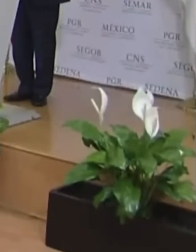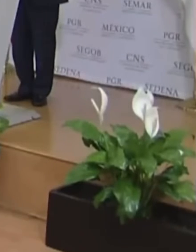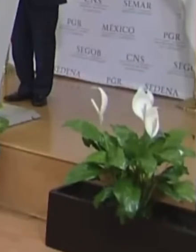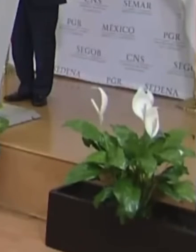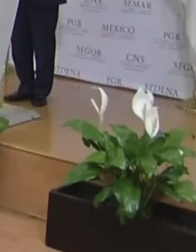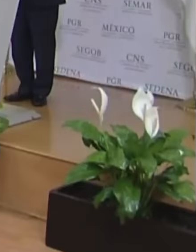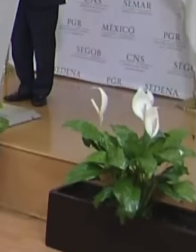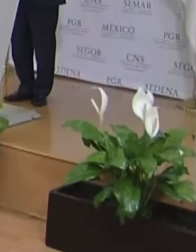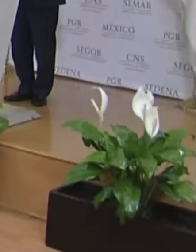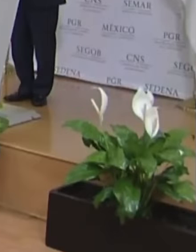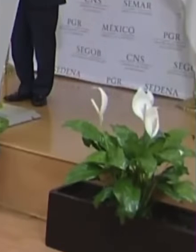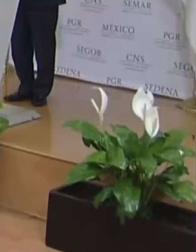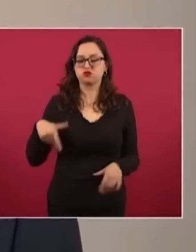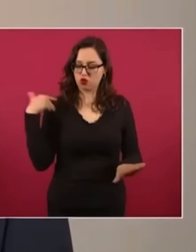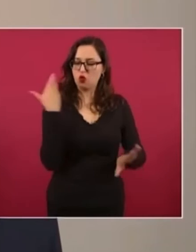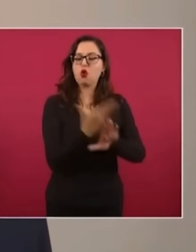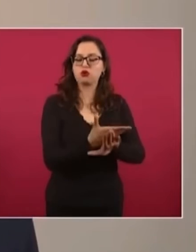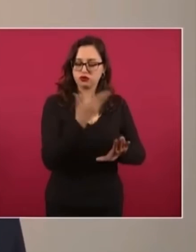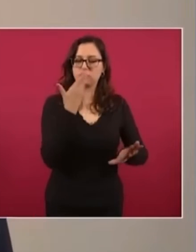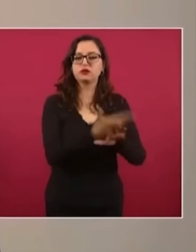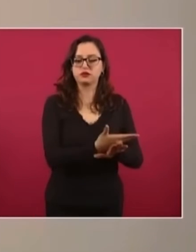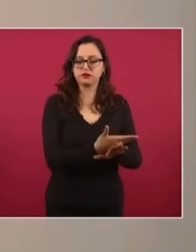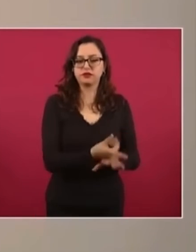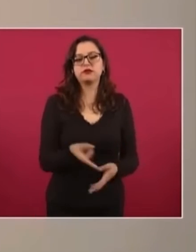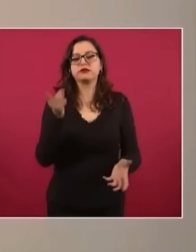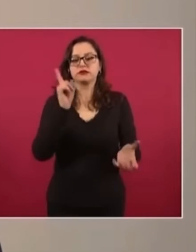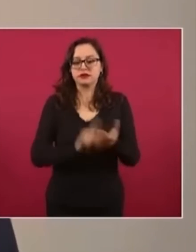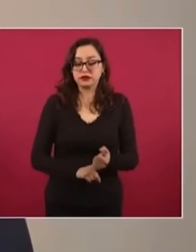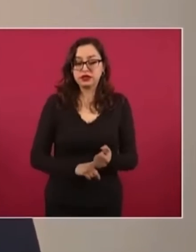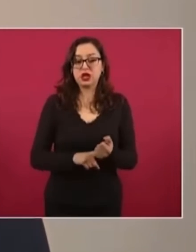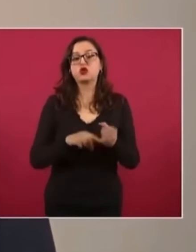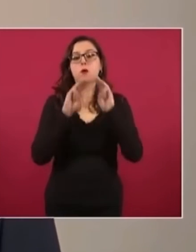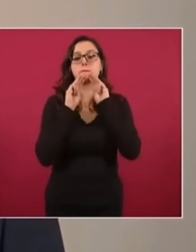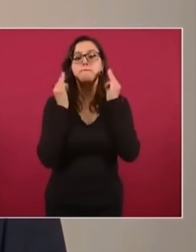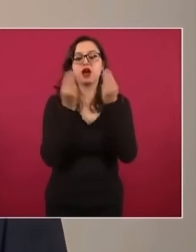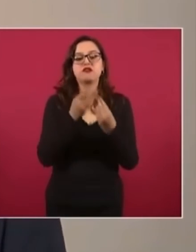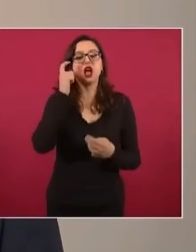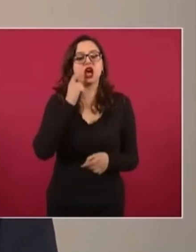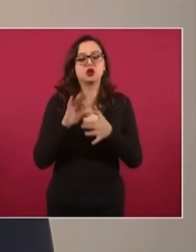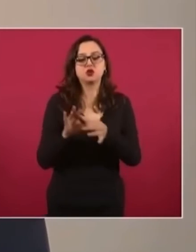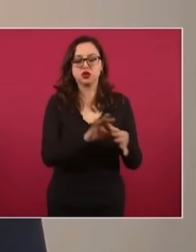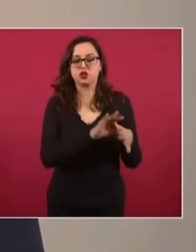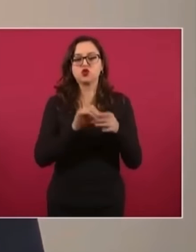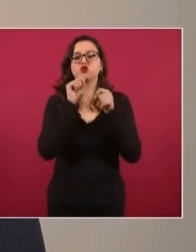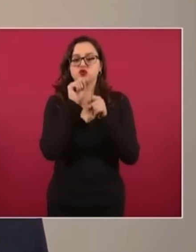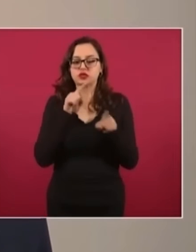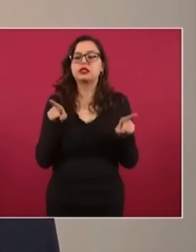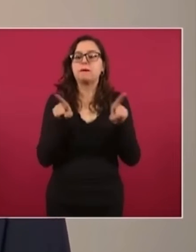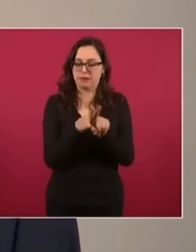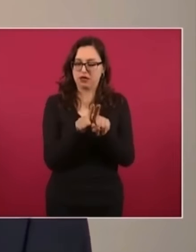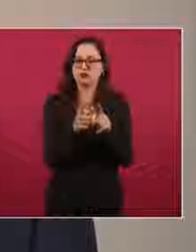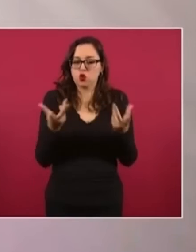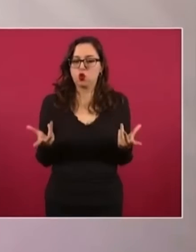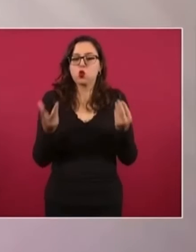grupo criminal Guerreros Unidos. Concurrieron integrantes del grupo delictivo Guerreros Unidos y agentes de